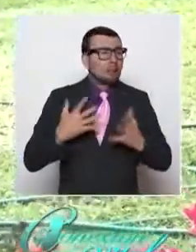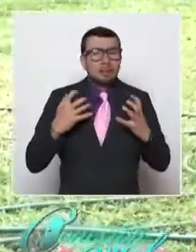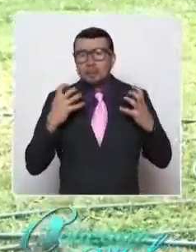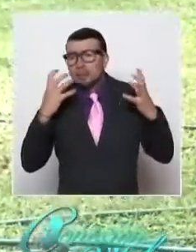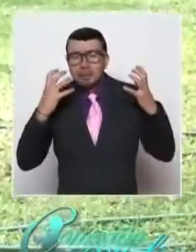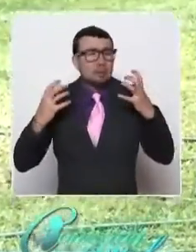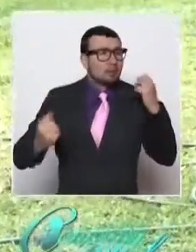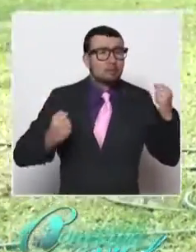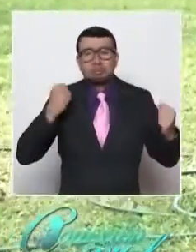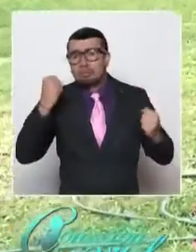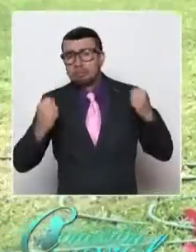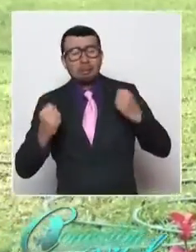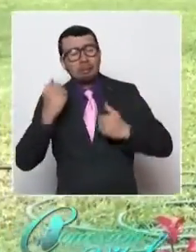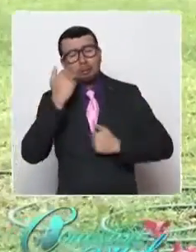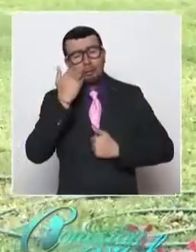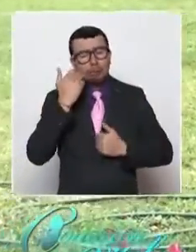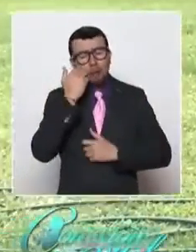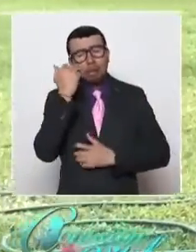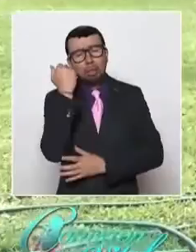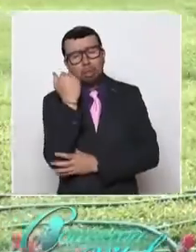tanta angustia de la enfermedad.